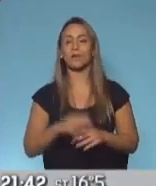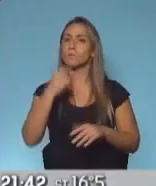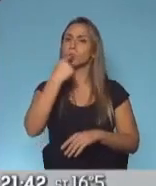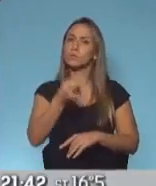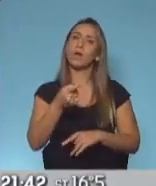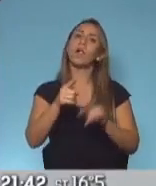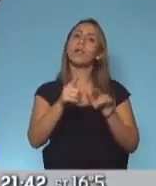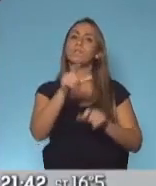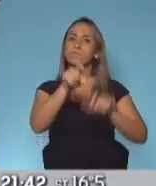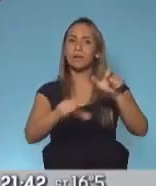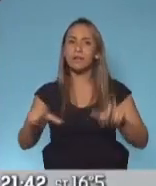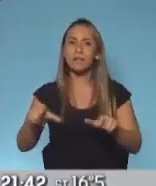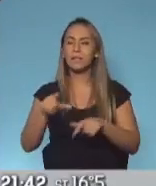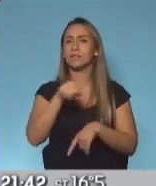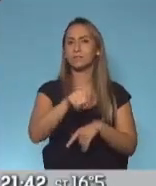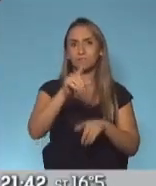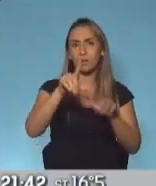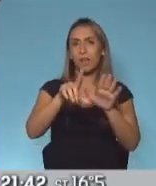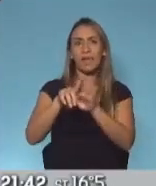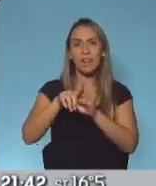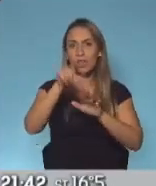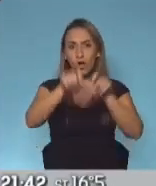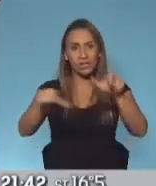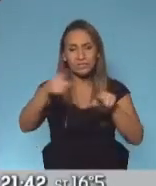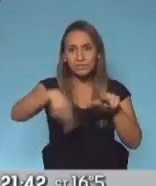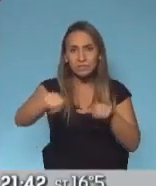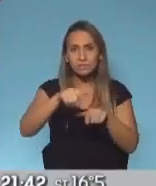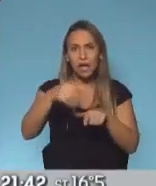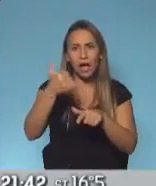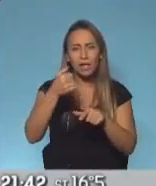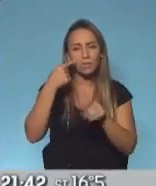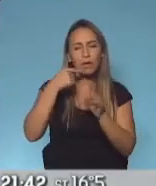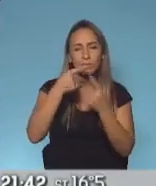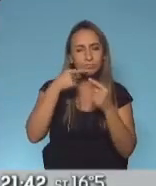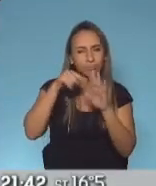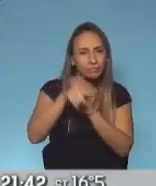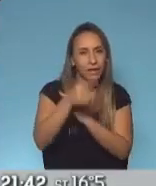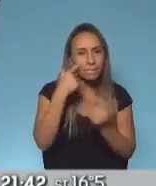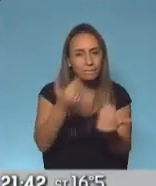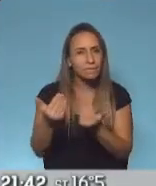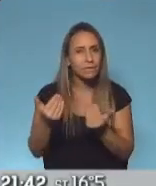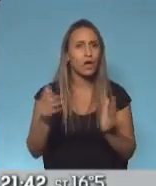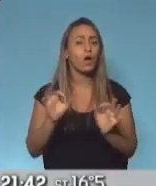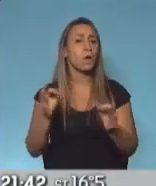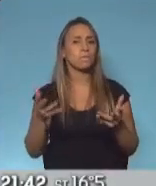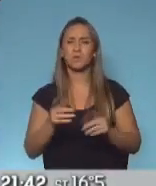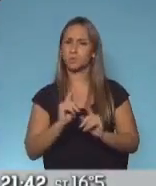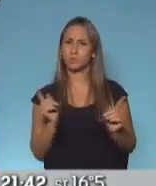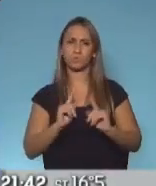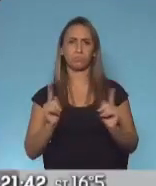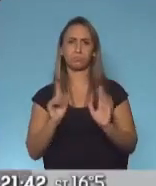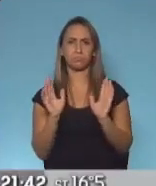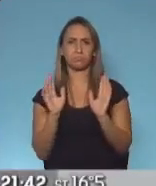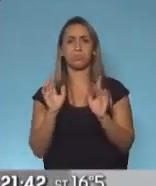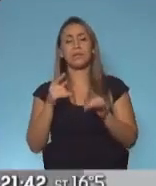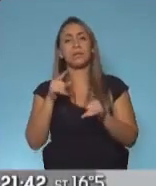los legisladores sobre el proyecto que propone el impuesto a las riquezas? No, simplemente no fue un tema